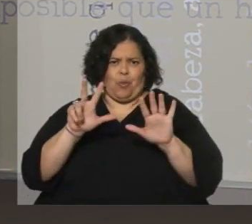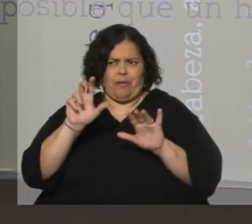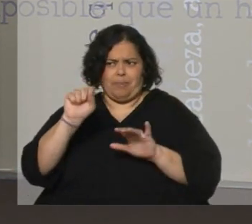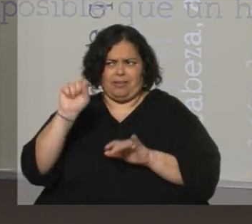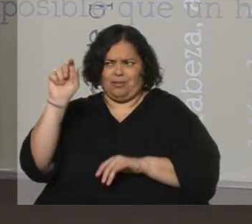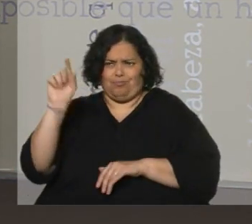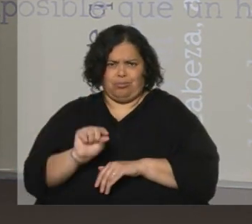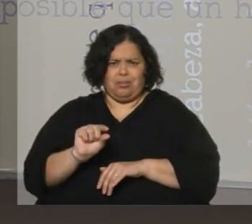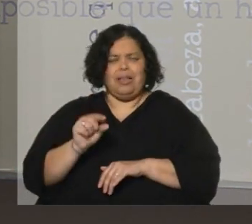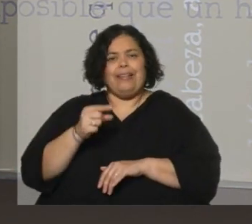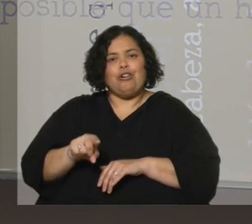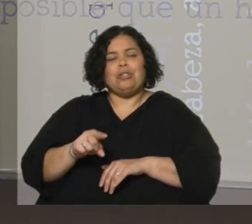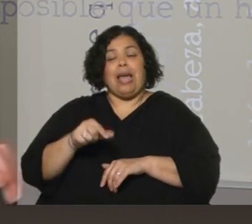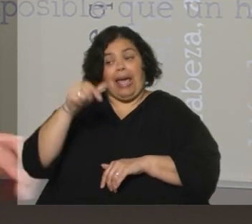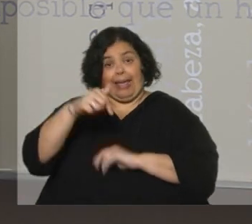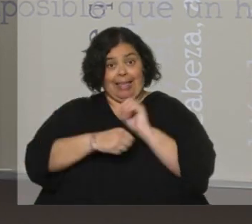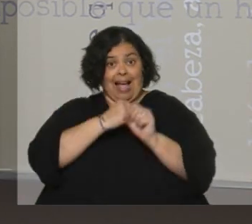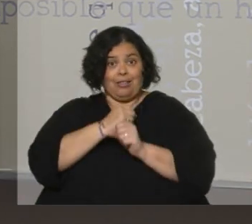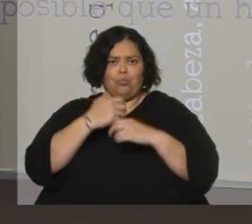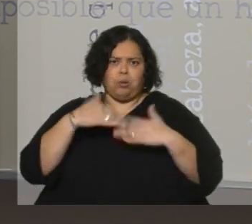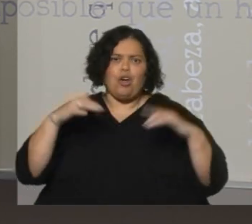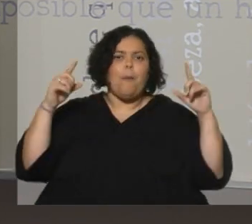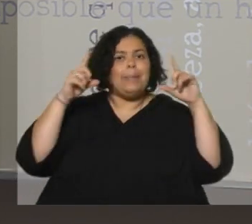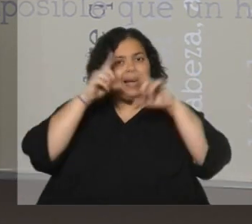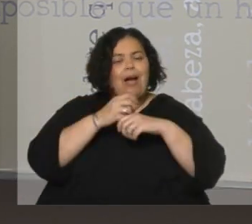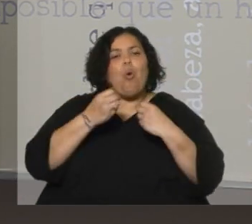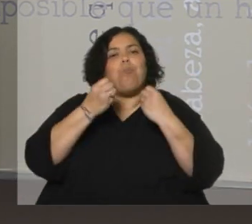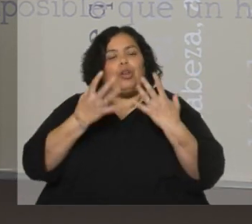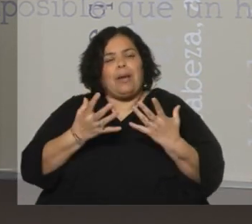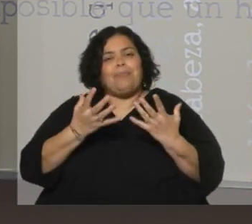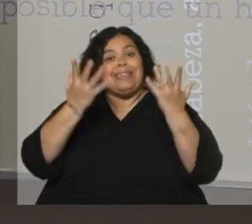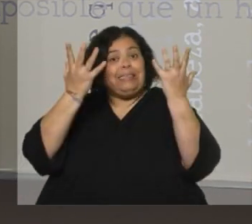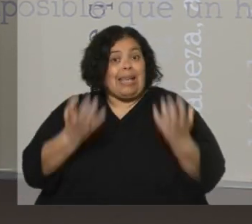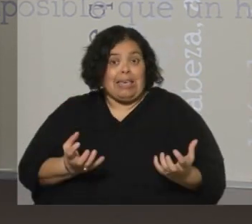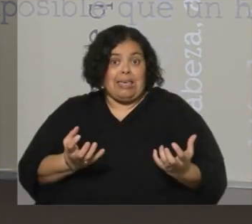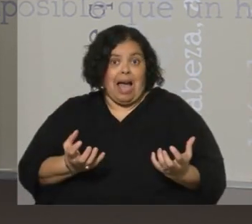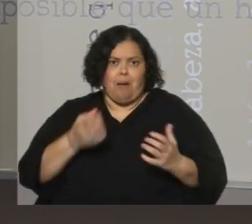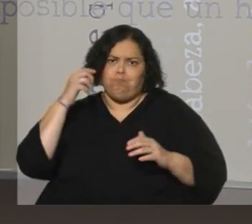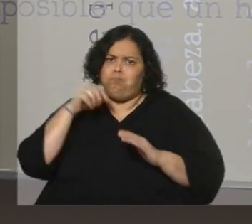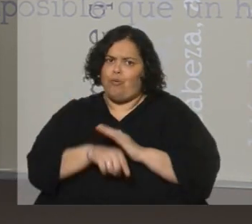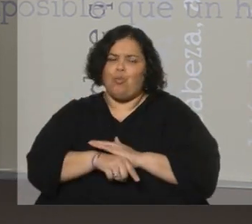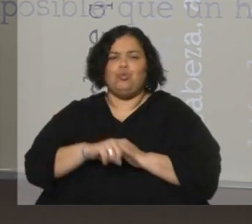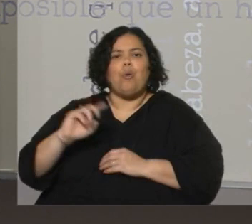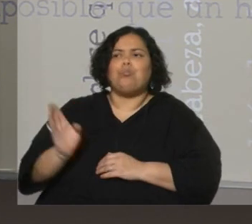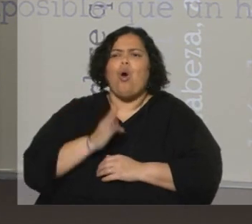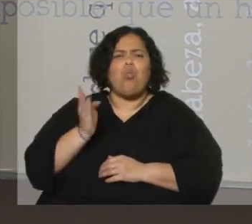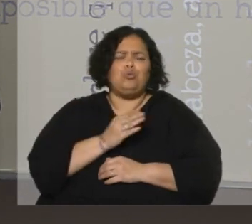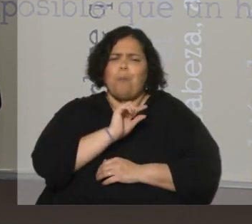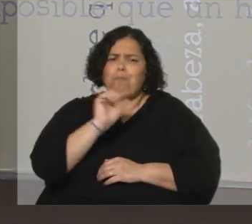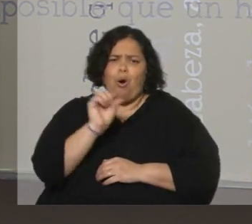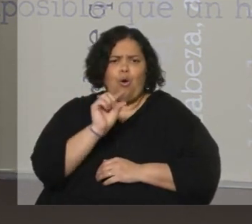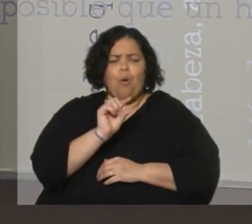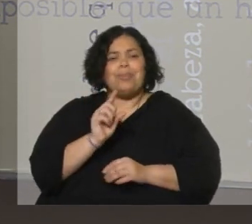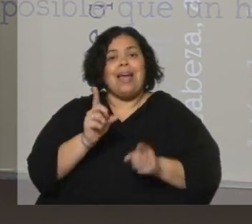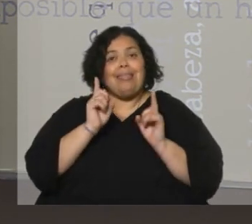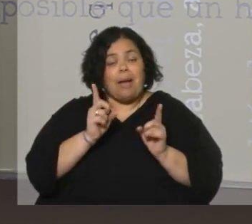compleja una gran sequía O sea que los establecimientos produjeron poco sí hubo una baja de precios importante principalmente hablando de la